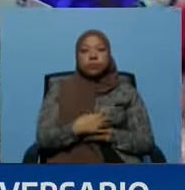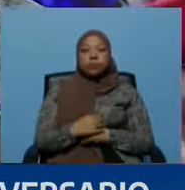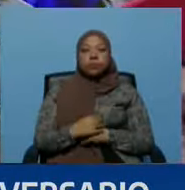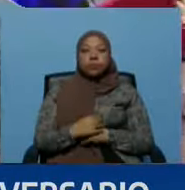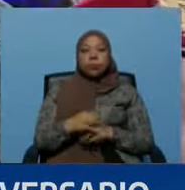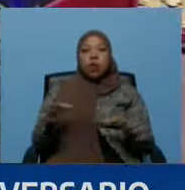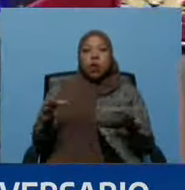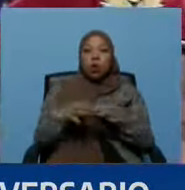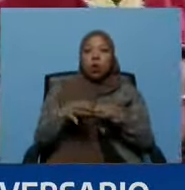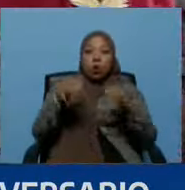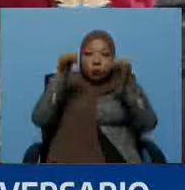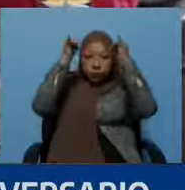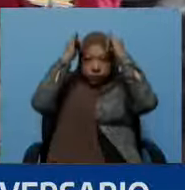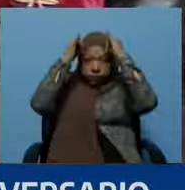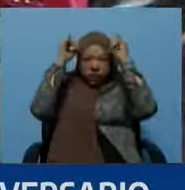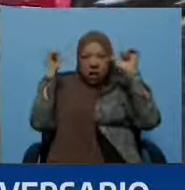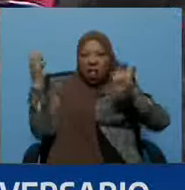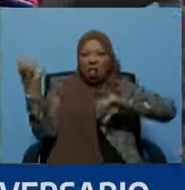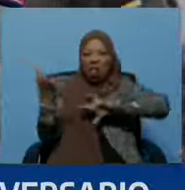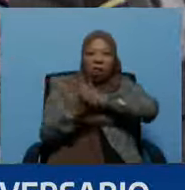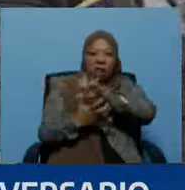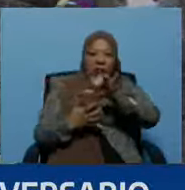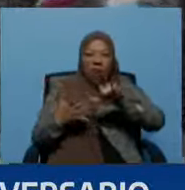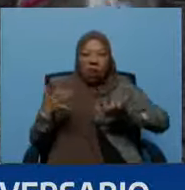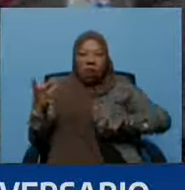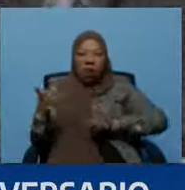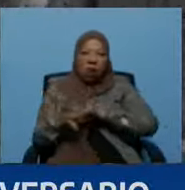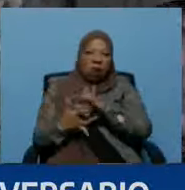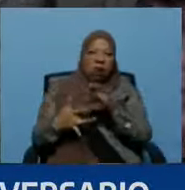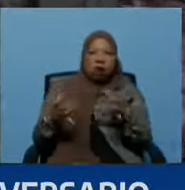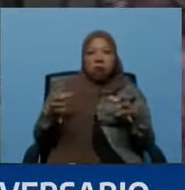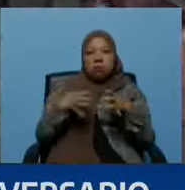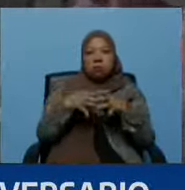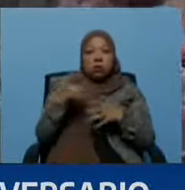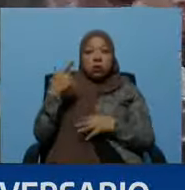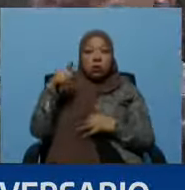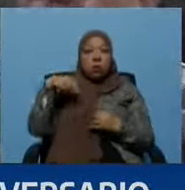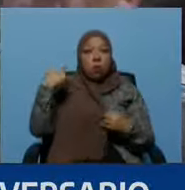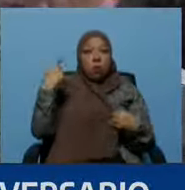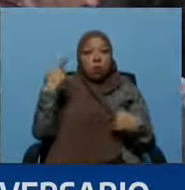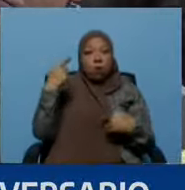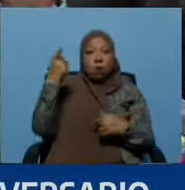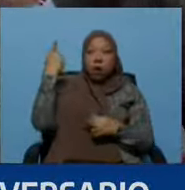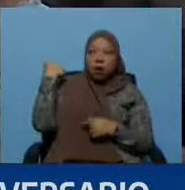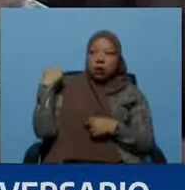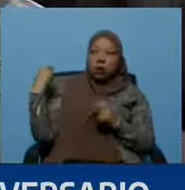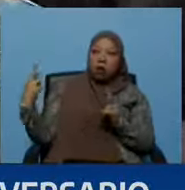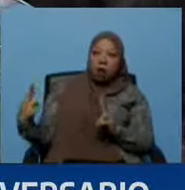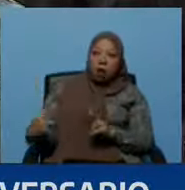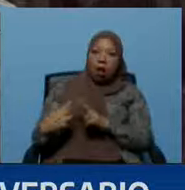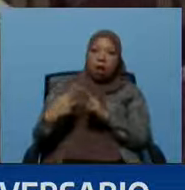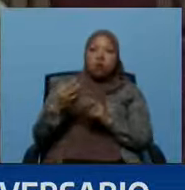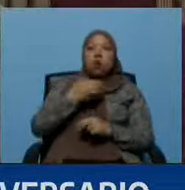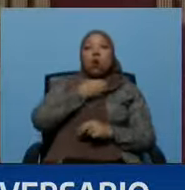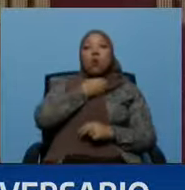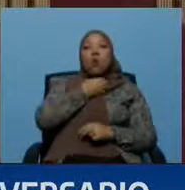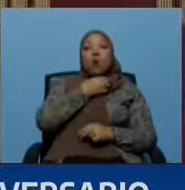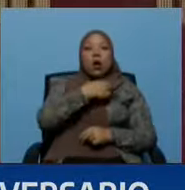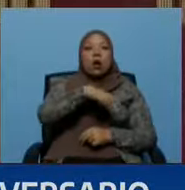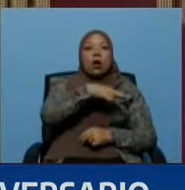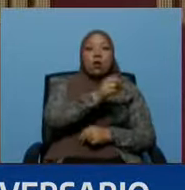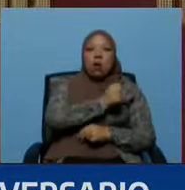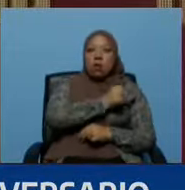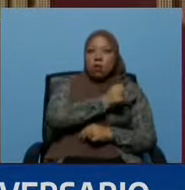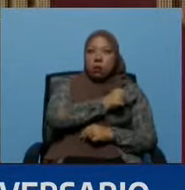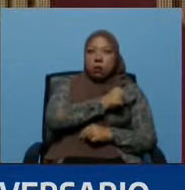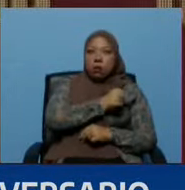y grupos satánicos. Y yo le decía a estos curas ayer, bueno, estuvimos conversando sobre esto, nos